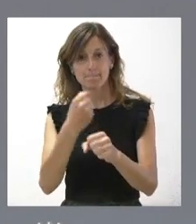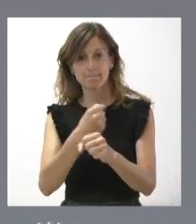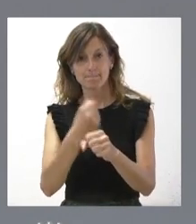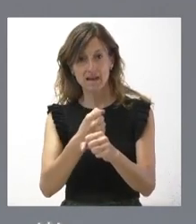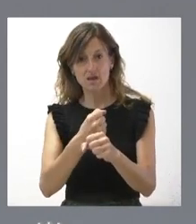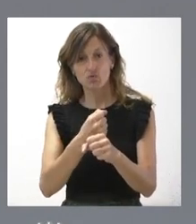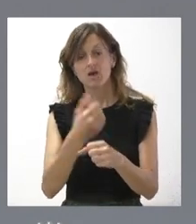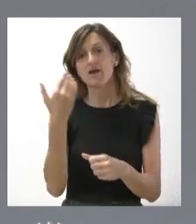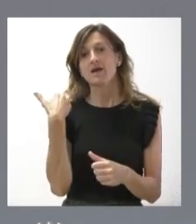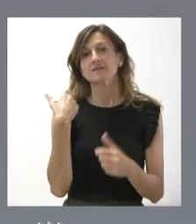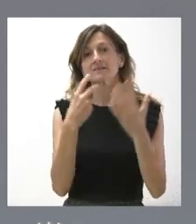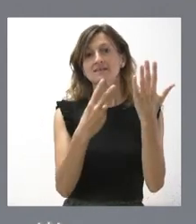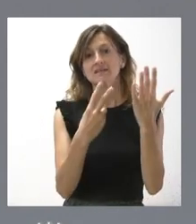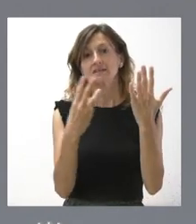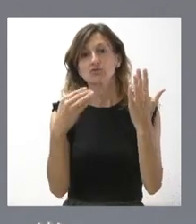pasado de